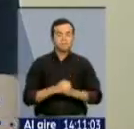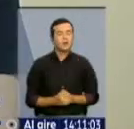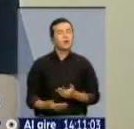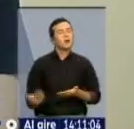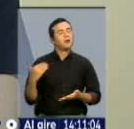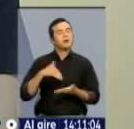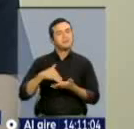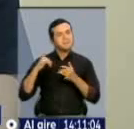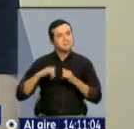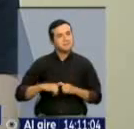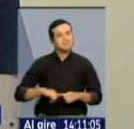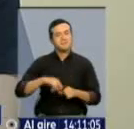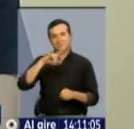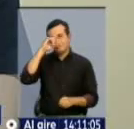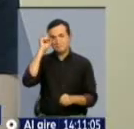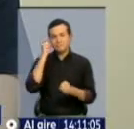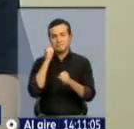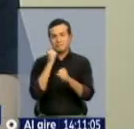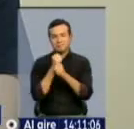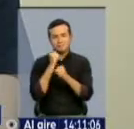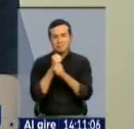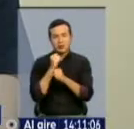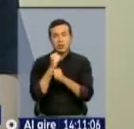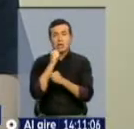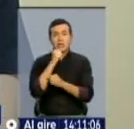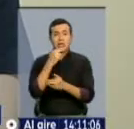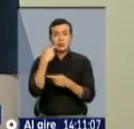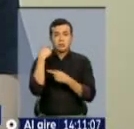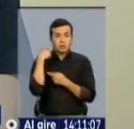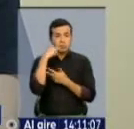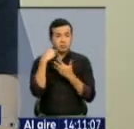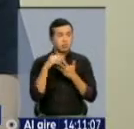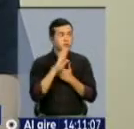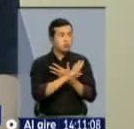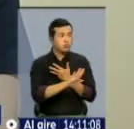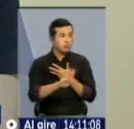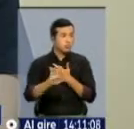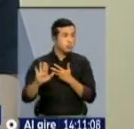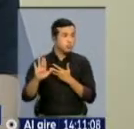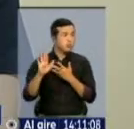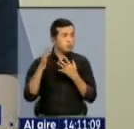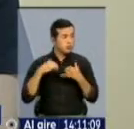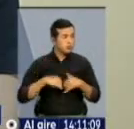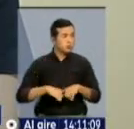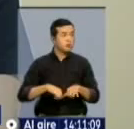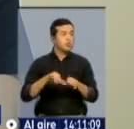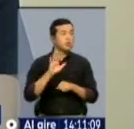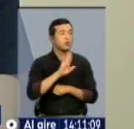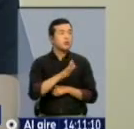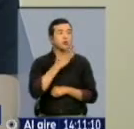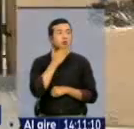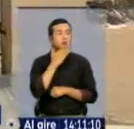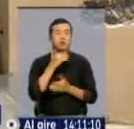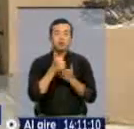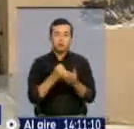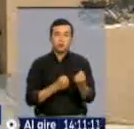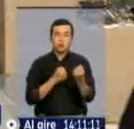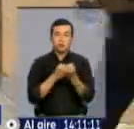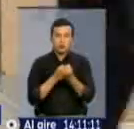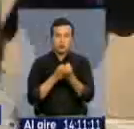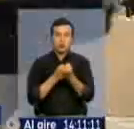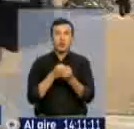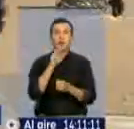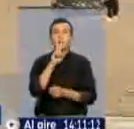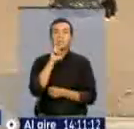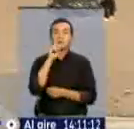atender en todos sus requerimientos, como digo, es un programa integral, porque a ellos se les tiene que ayudar en todo. En los próximos